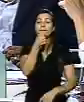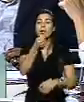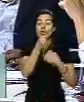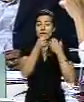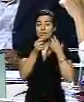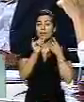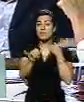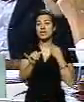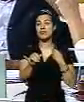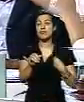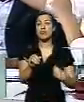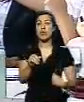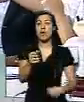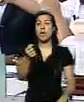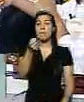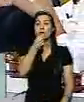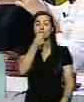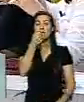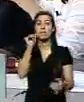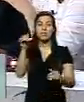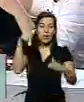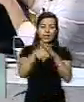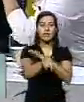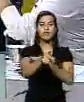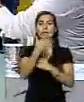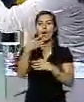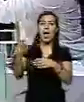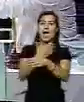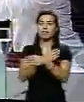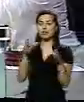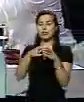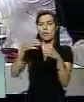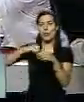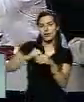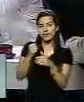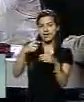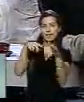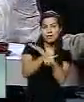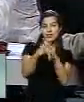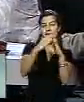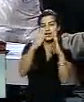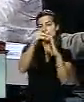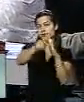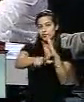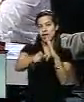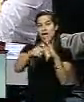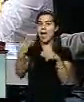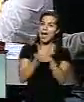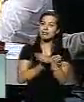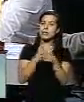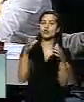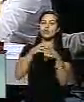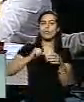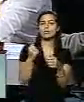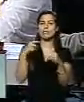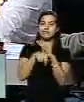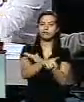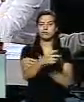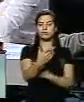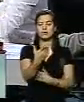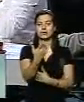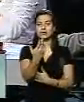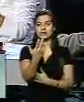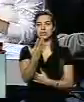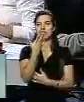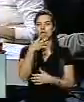convirtieron en los que allanaban. Antes de entraba la policía a la casa del bolivariano, que ya un afiche del Che